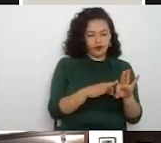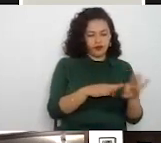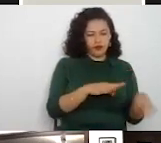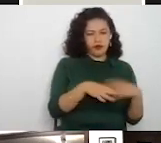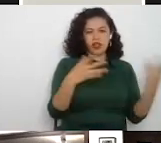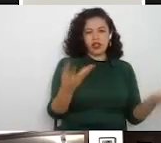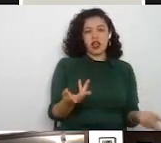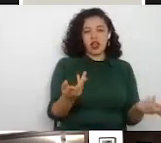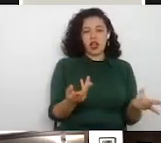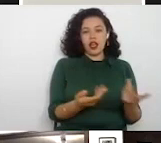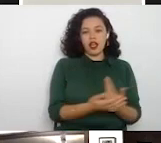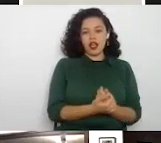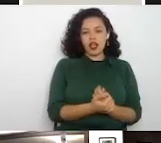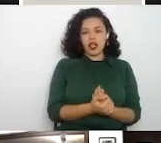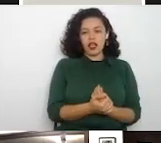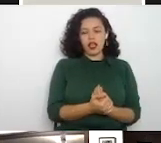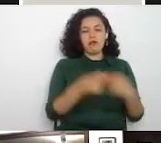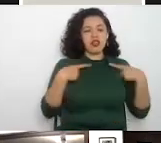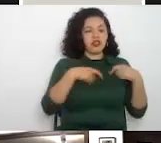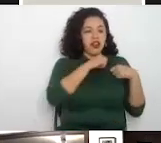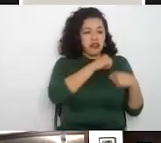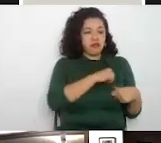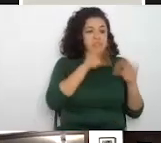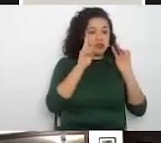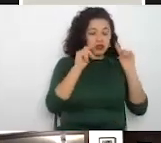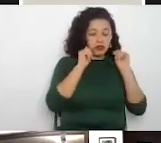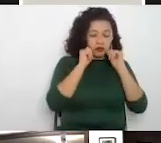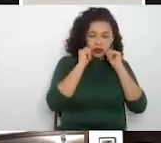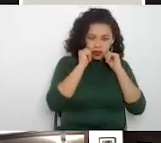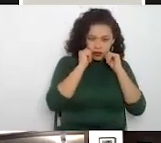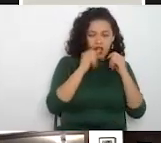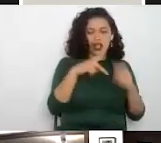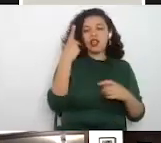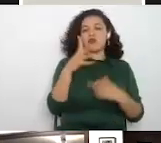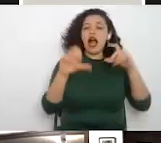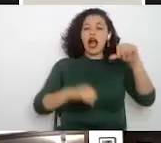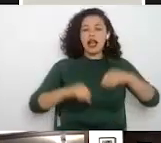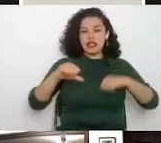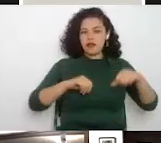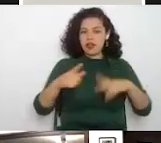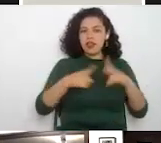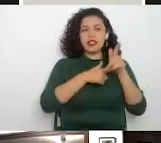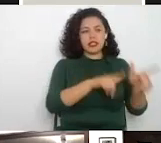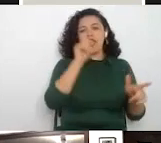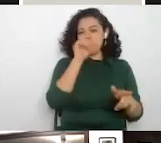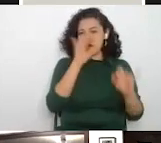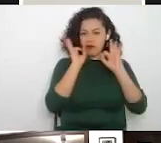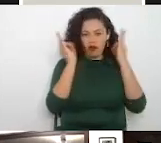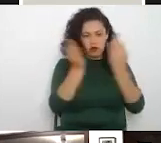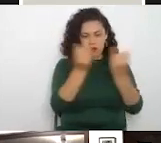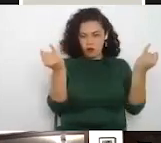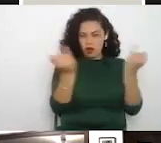la persona que esté en el cargo, pues las actividades se desempeñen de la misma manera,